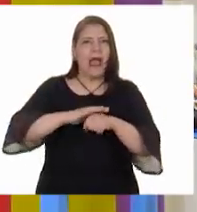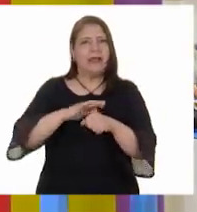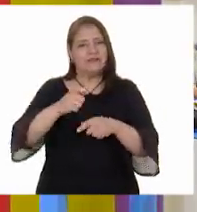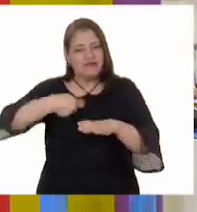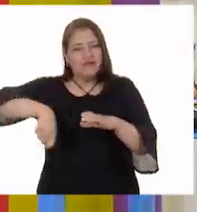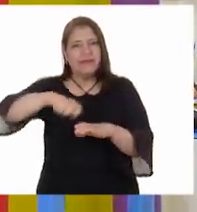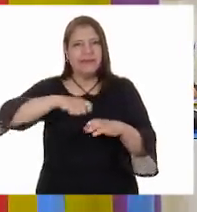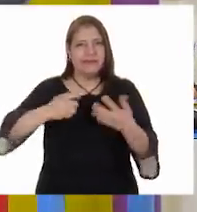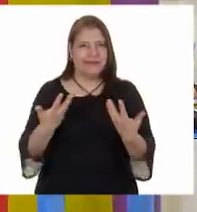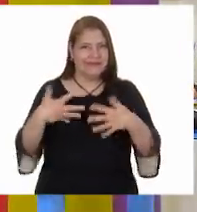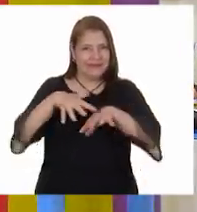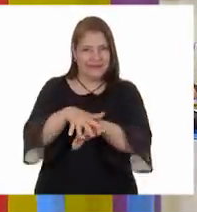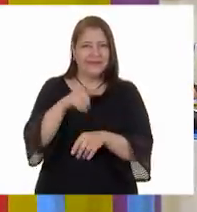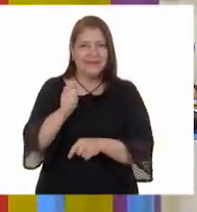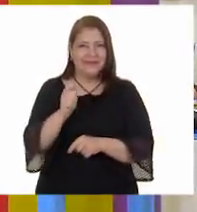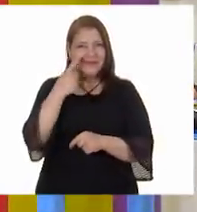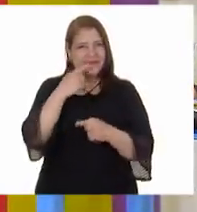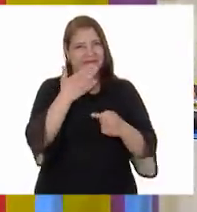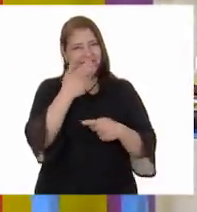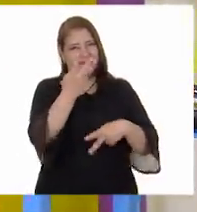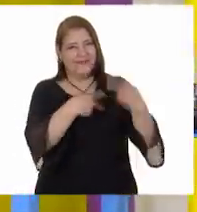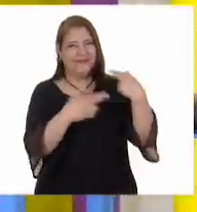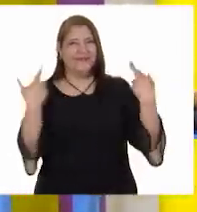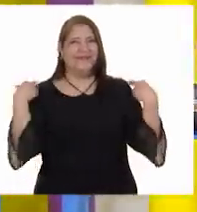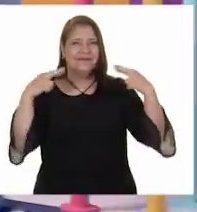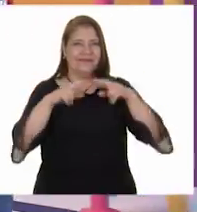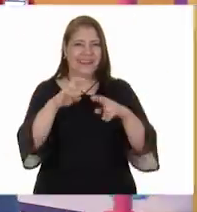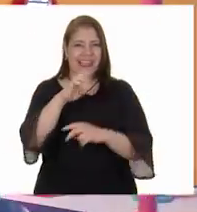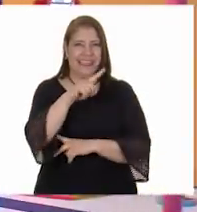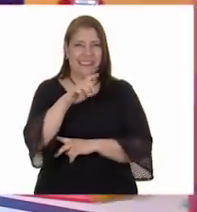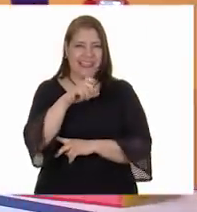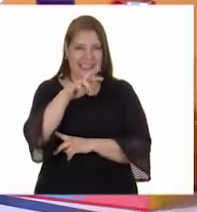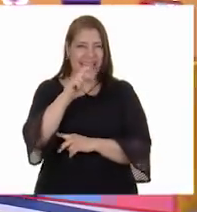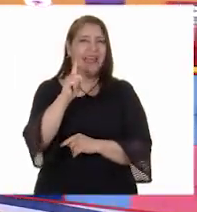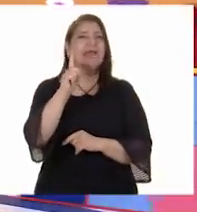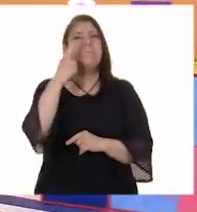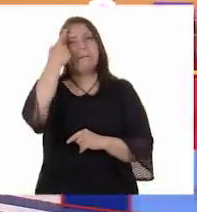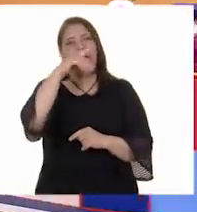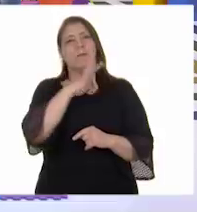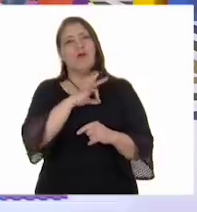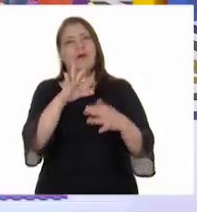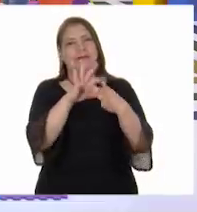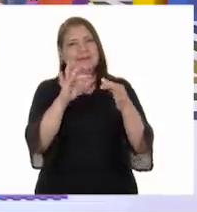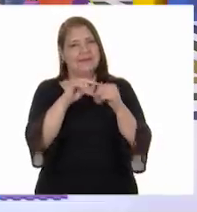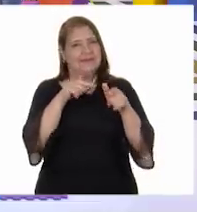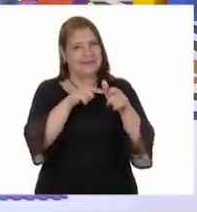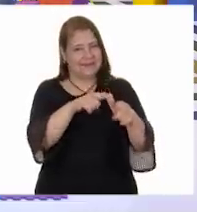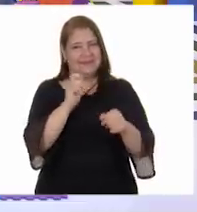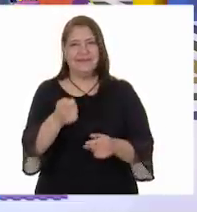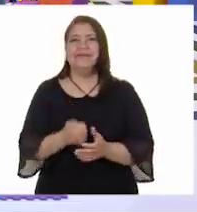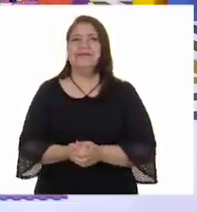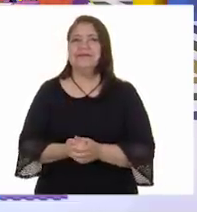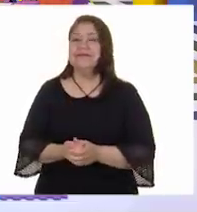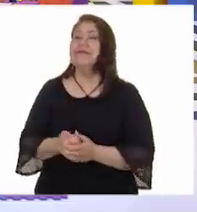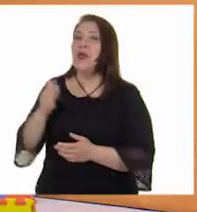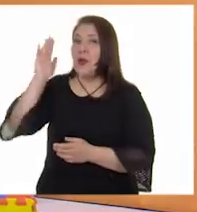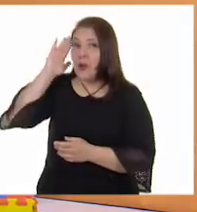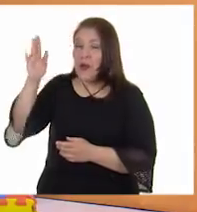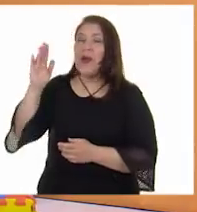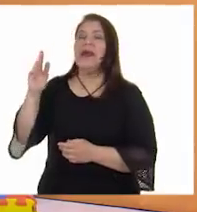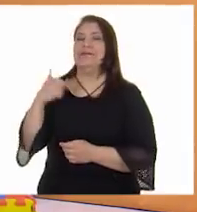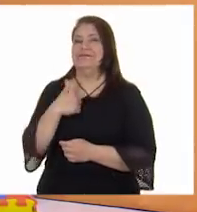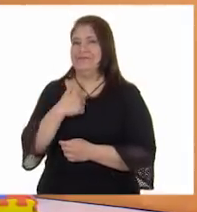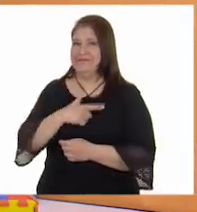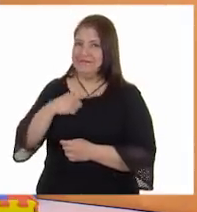la bienvenida al profe Ezequiel para comenzar con las actividades. Hola, Eric, ¿cómo estás? Bien, Ezequiel. Qué bueno que estés bien. Hoy